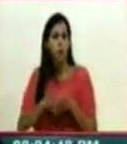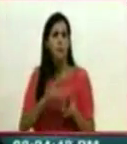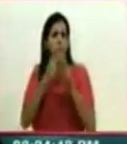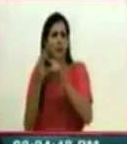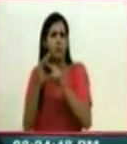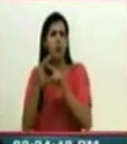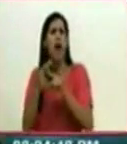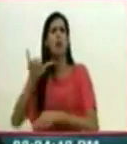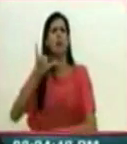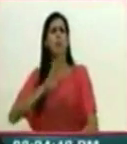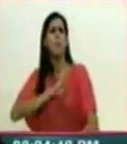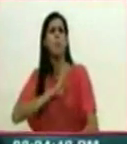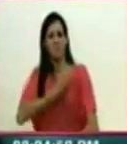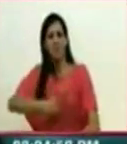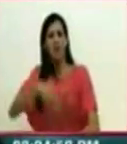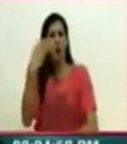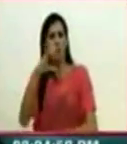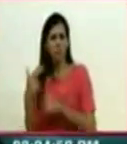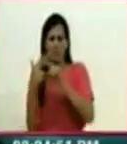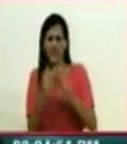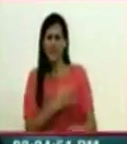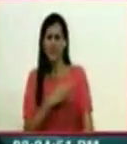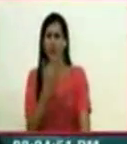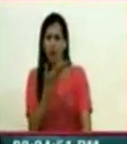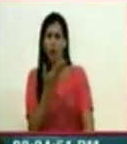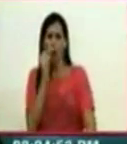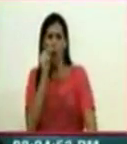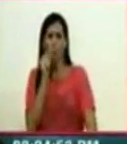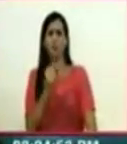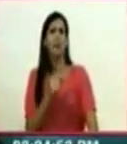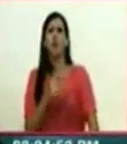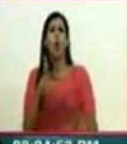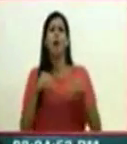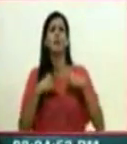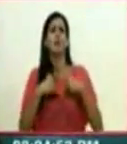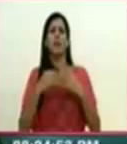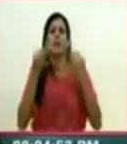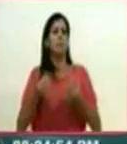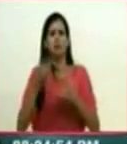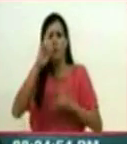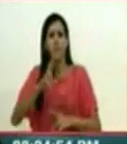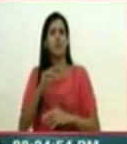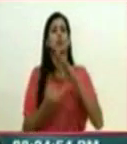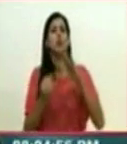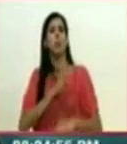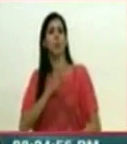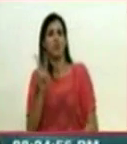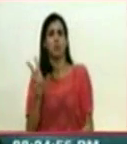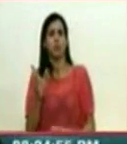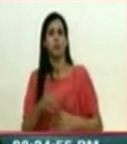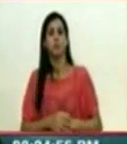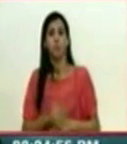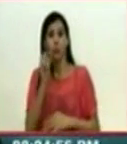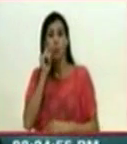de Colombia a un señor que vino a desconocer las instituciones venezolanas. Y justamente